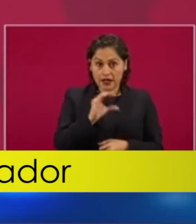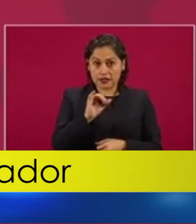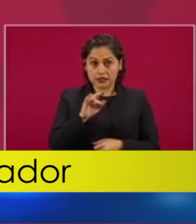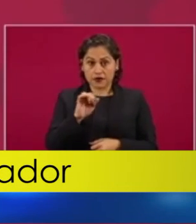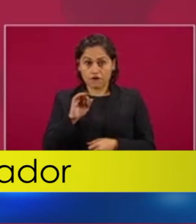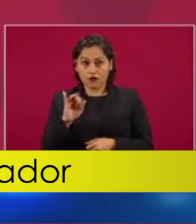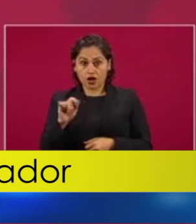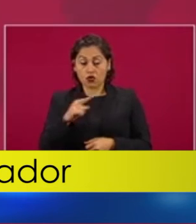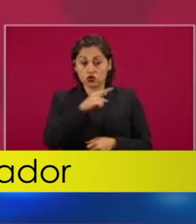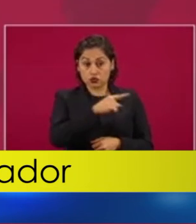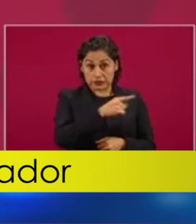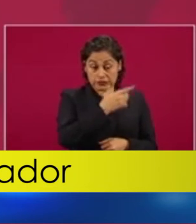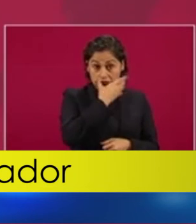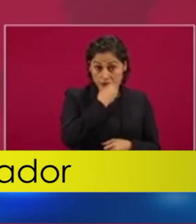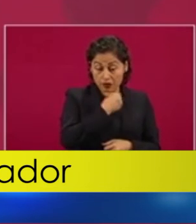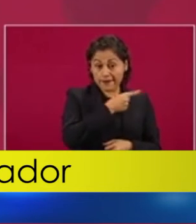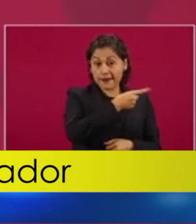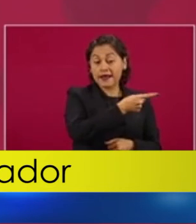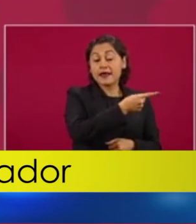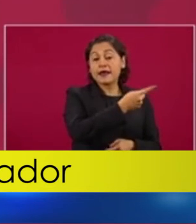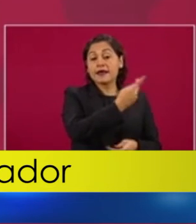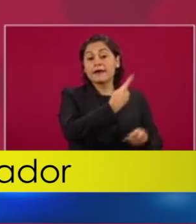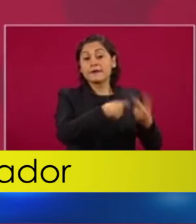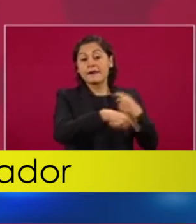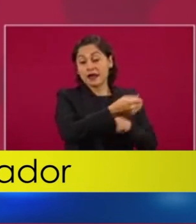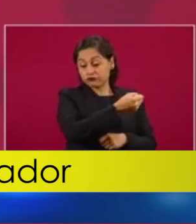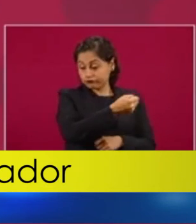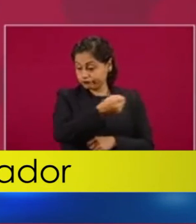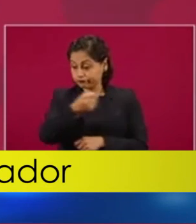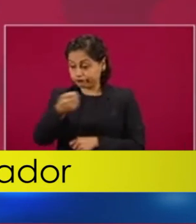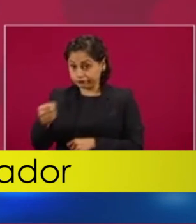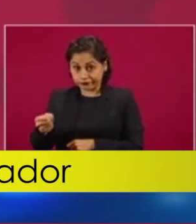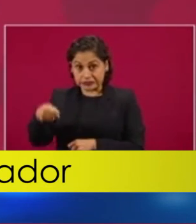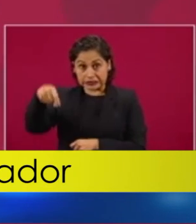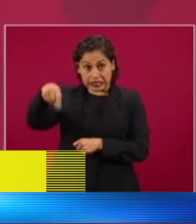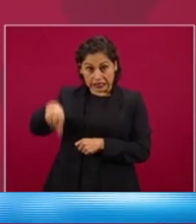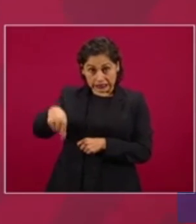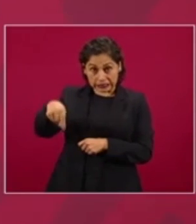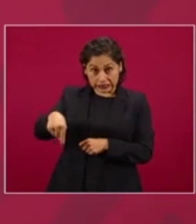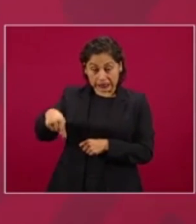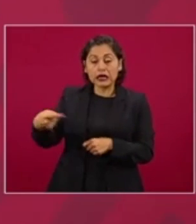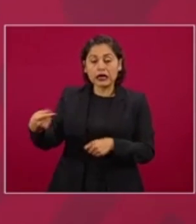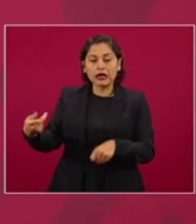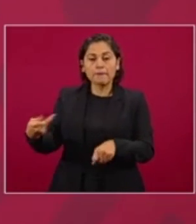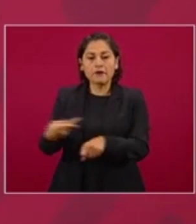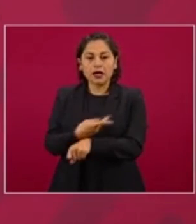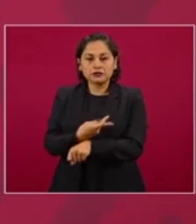Eso lo va a determinar la fiscalía.